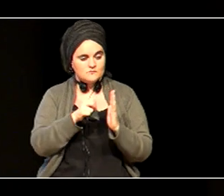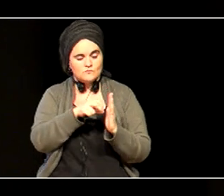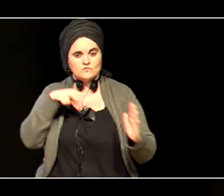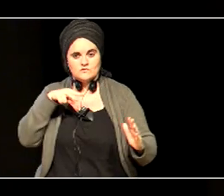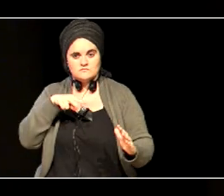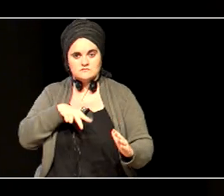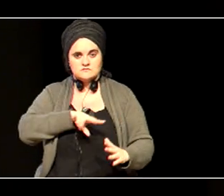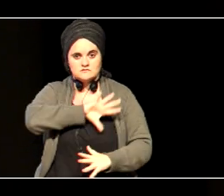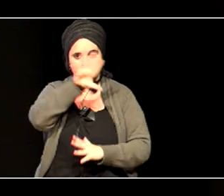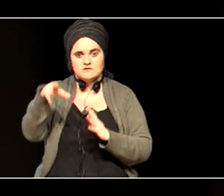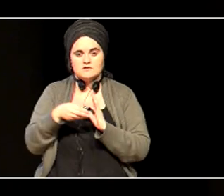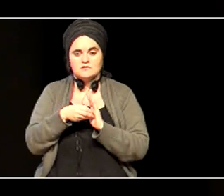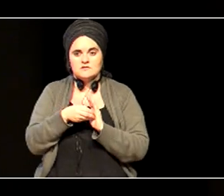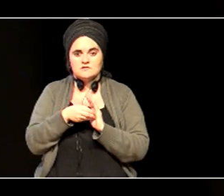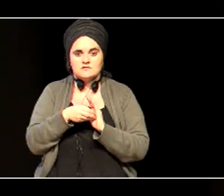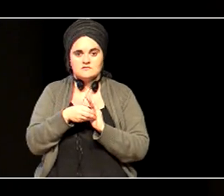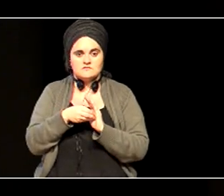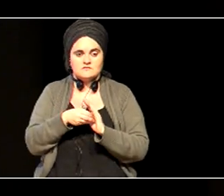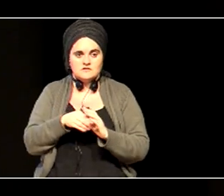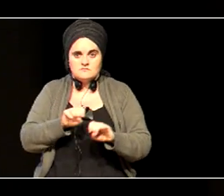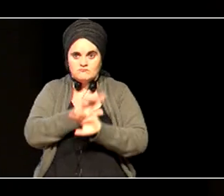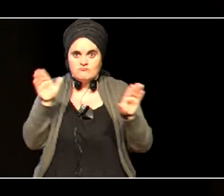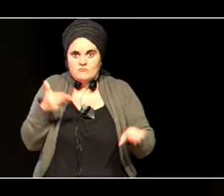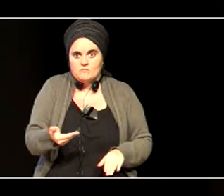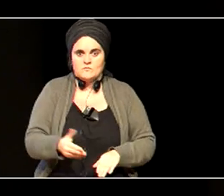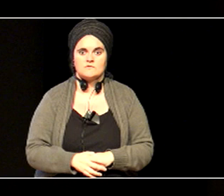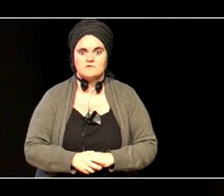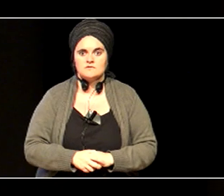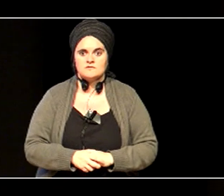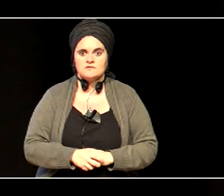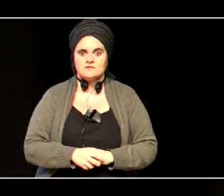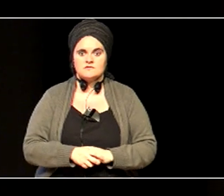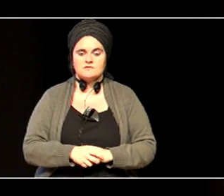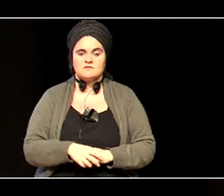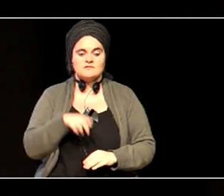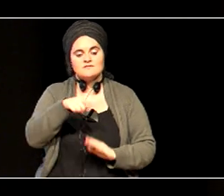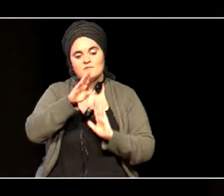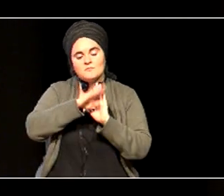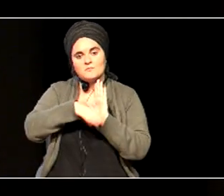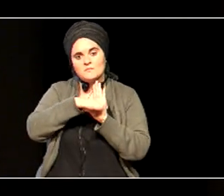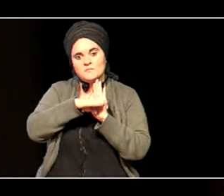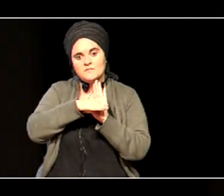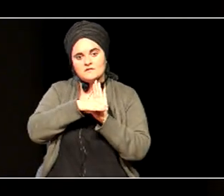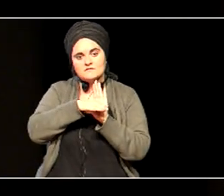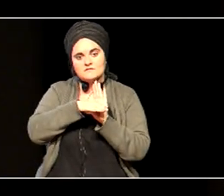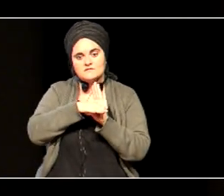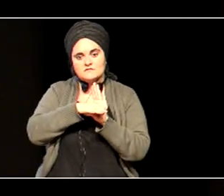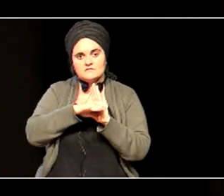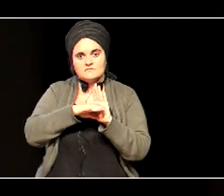koeren tseabermatzea ezinbestekoa da. Eta hori guztia plan onen estaldurapean.